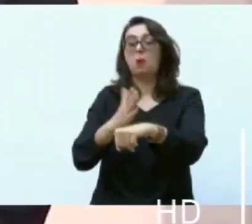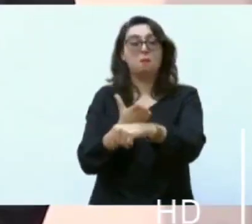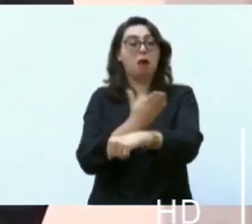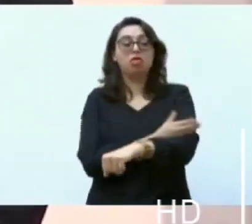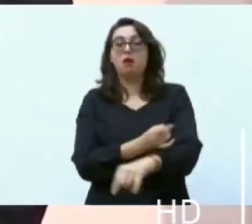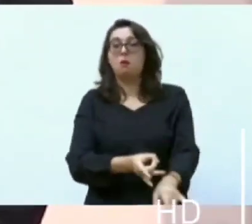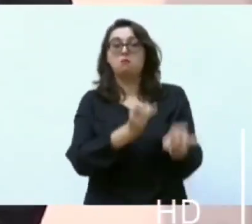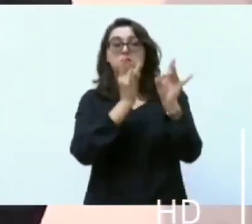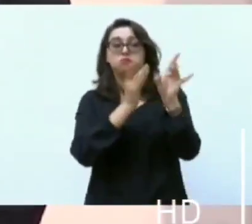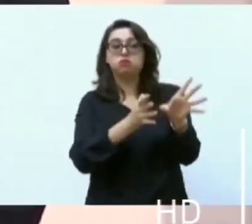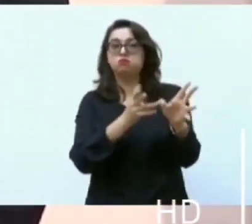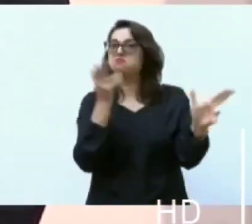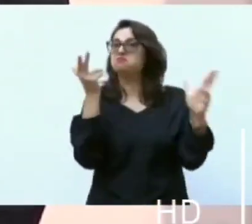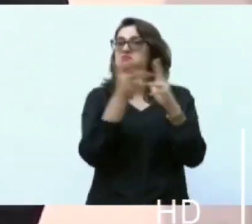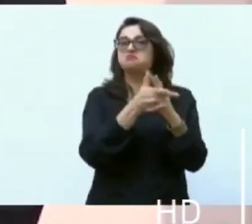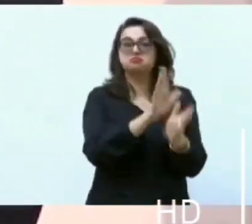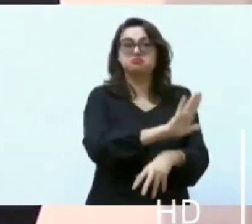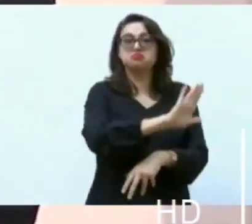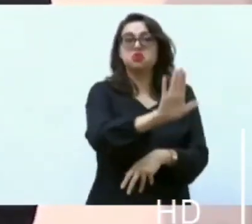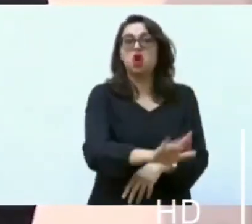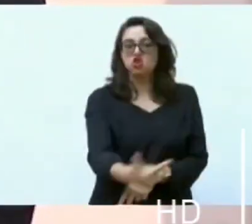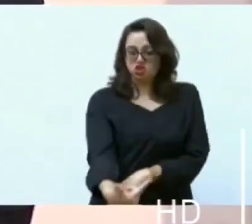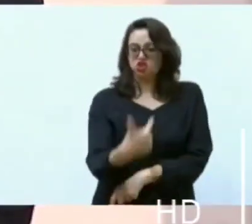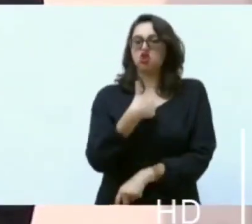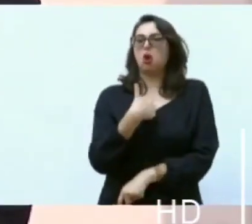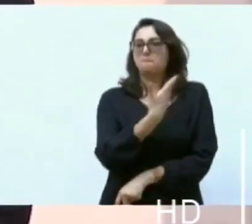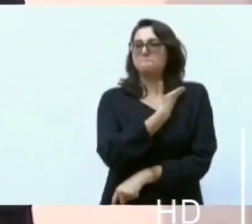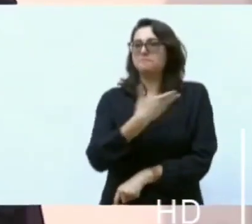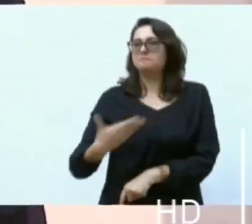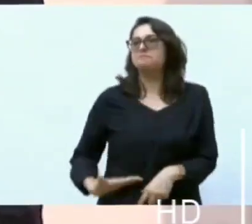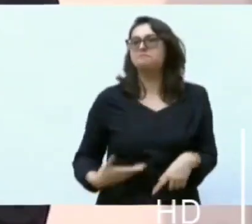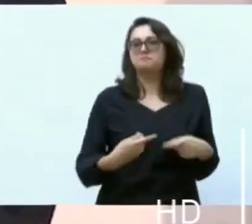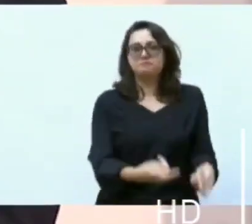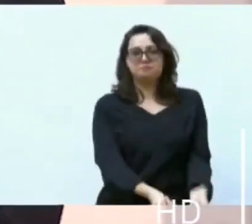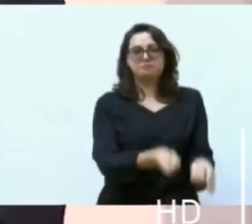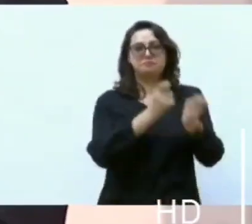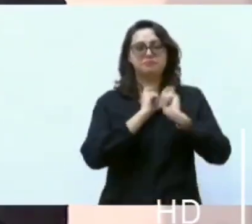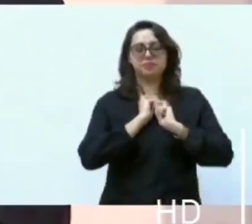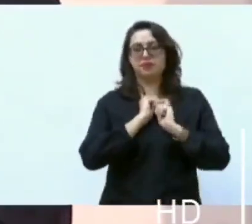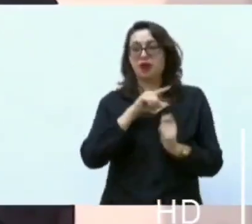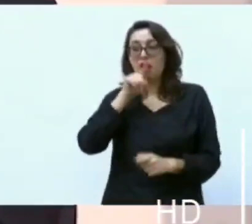después del asesinato de Madero. Y Mestre